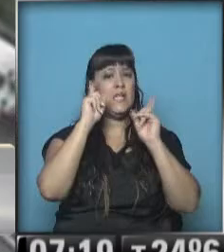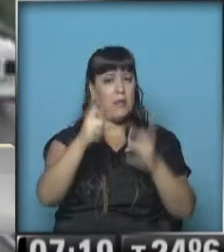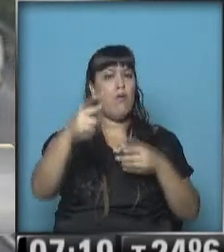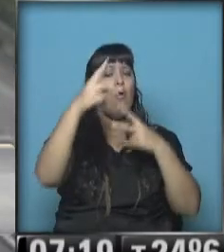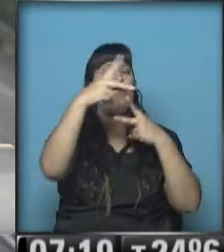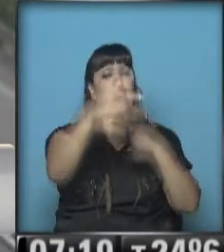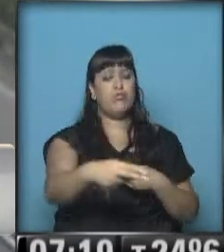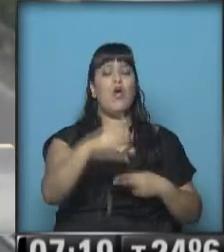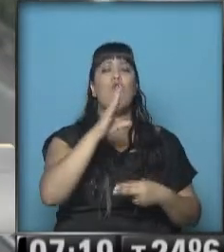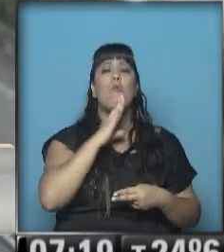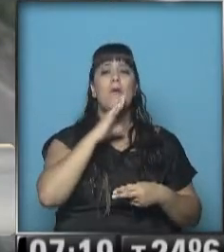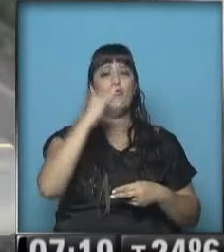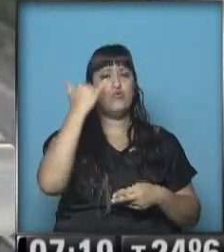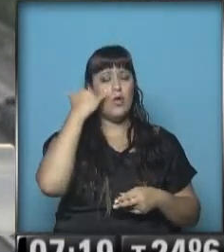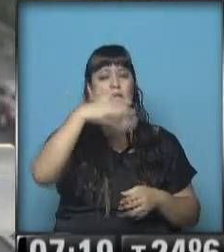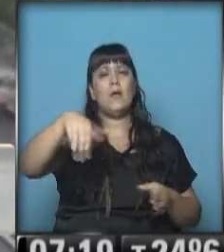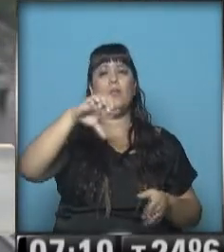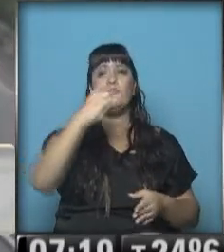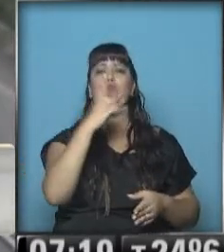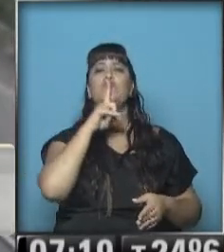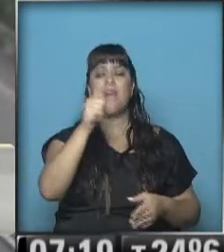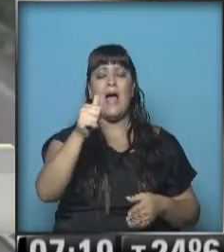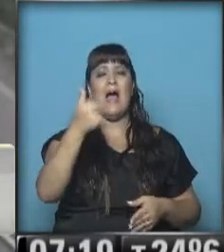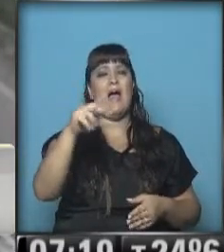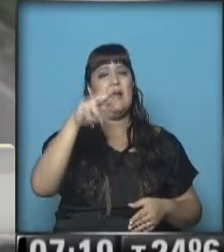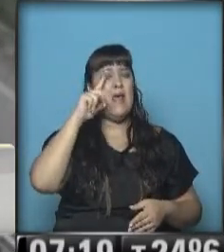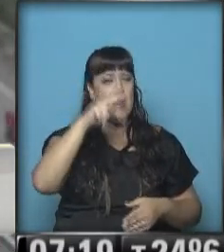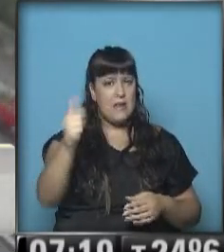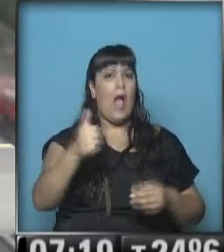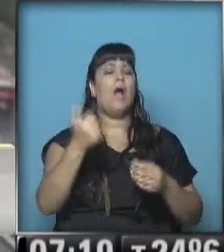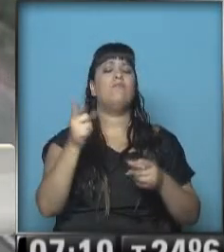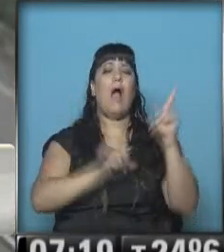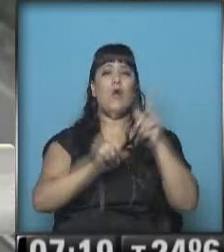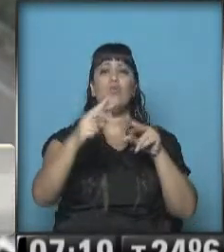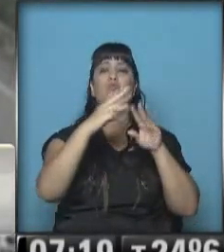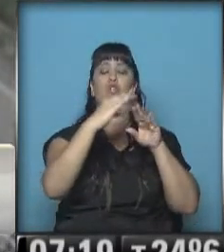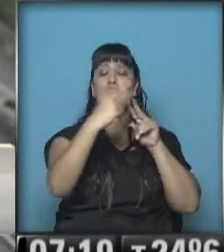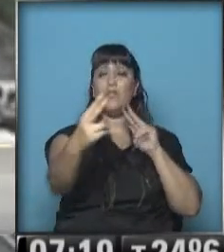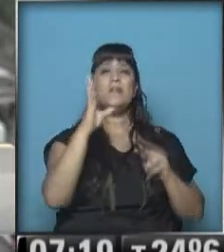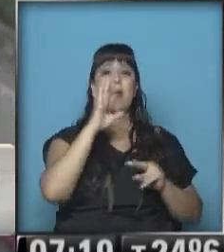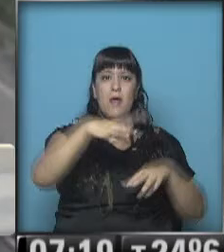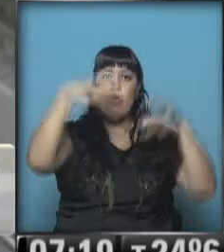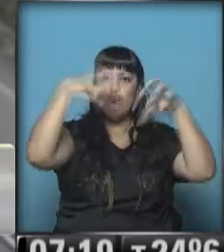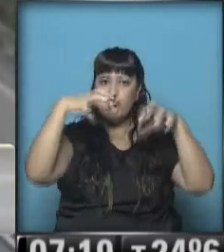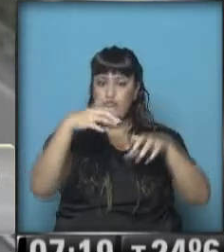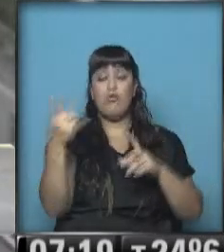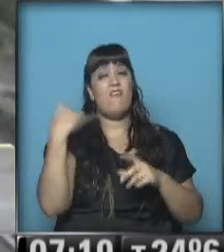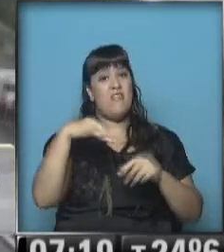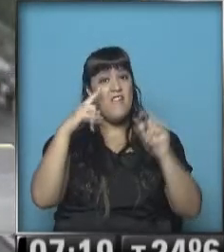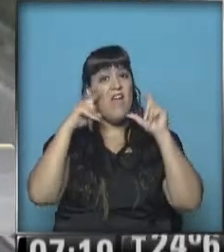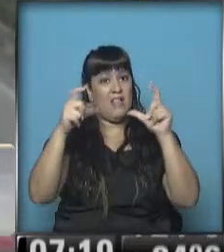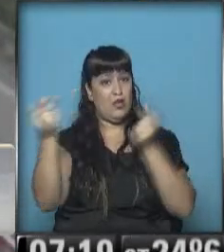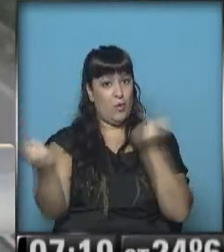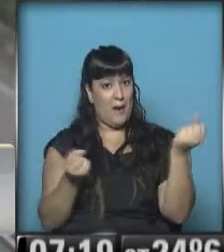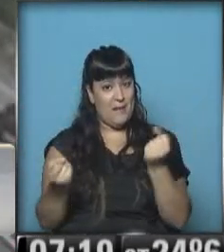central entre Juan B. Justo y Punta Arena. Llueve ya en algunos sectores de Panamericana y también en General Paz, transiten con extrema